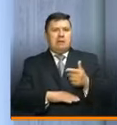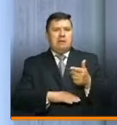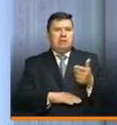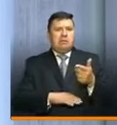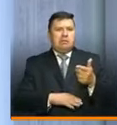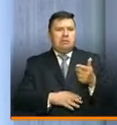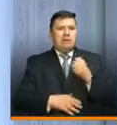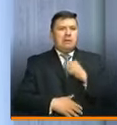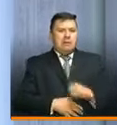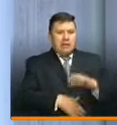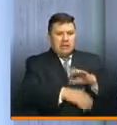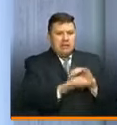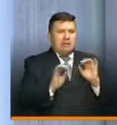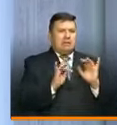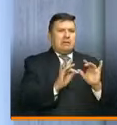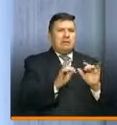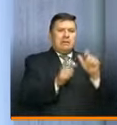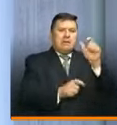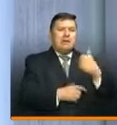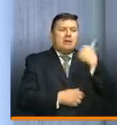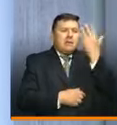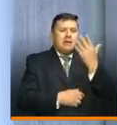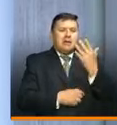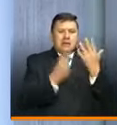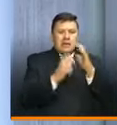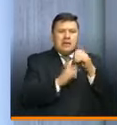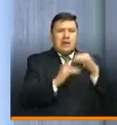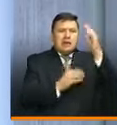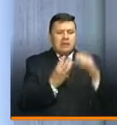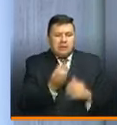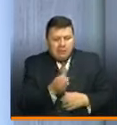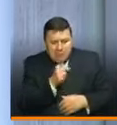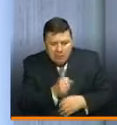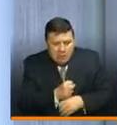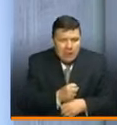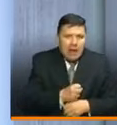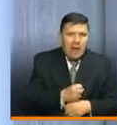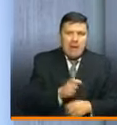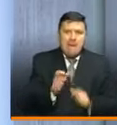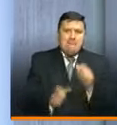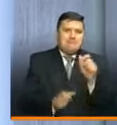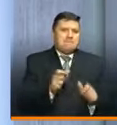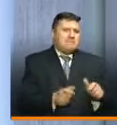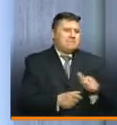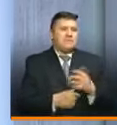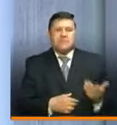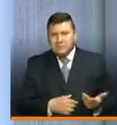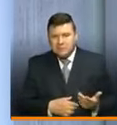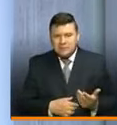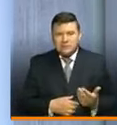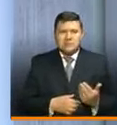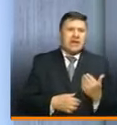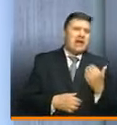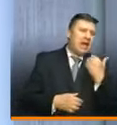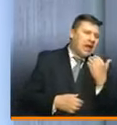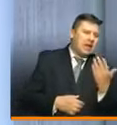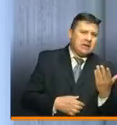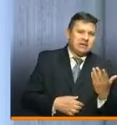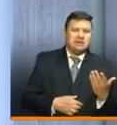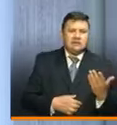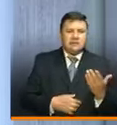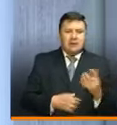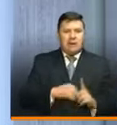muy especialmente para personas mayores de 70 años, para todas las personas que tienen síndromes